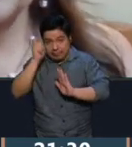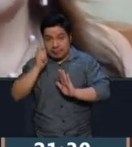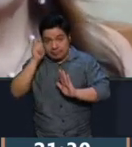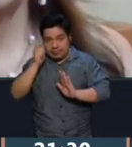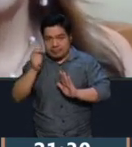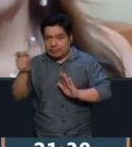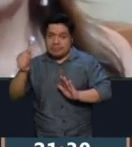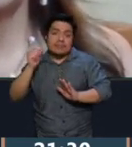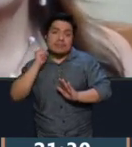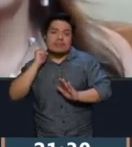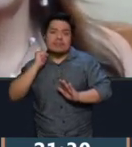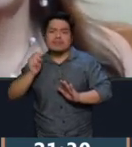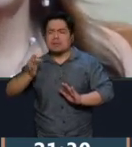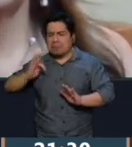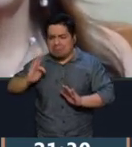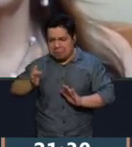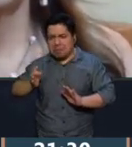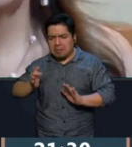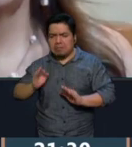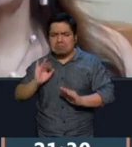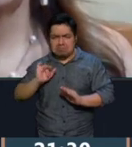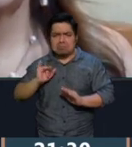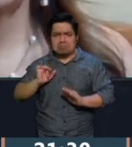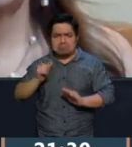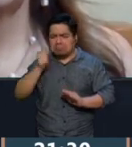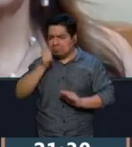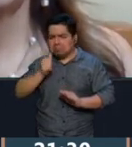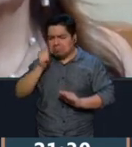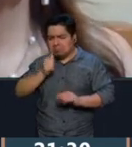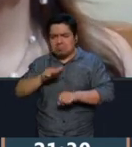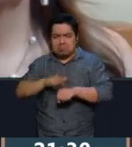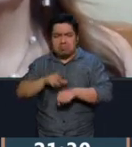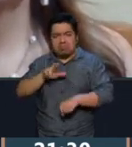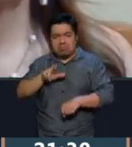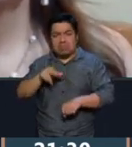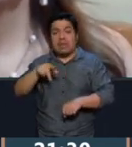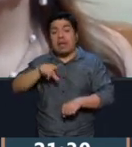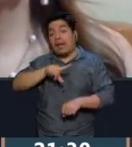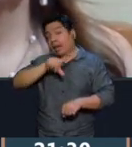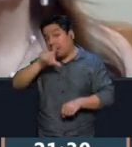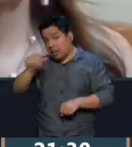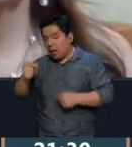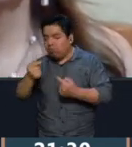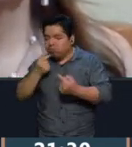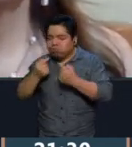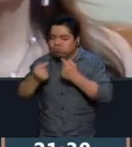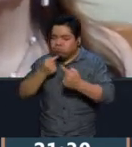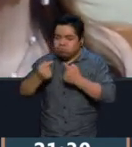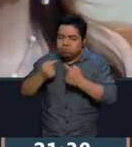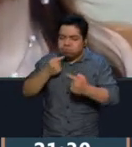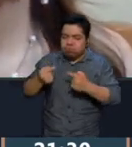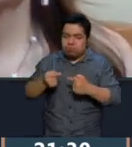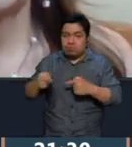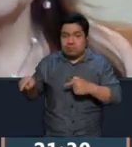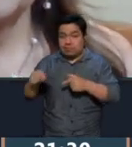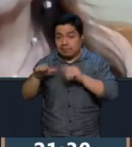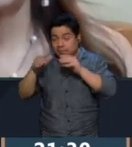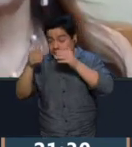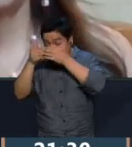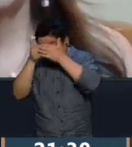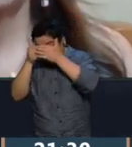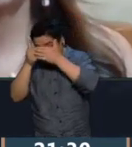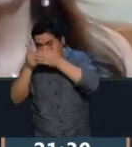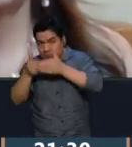el Senado se aprobará porque se aprueba con mayoría simple, pero el debate seguramente seguirá abierto porque la oposición ya ha adelantado